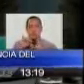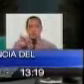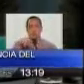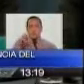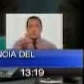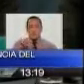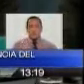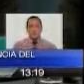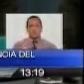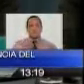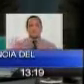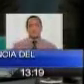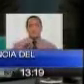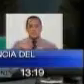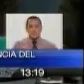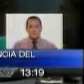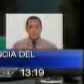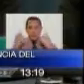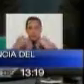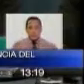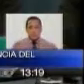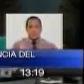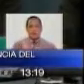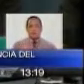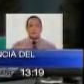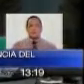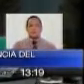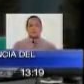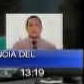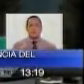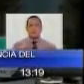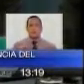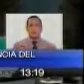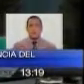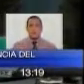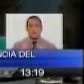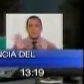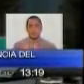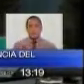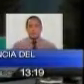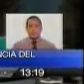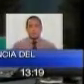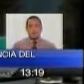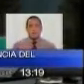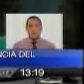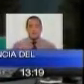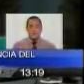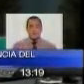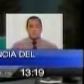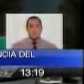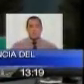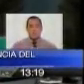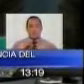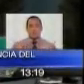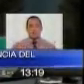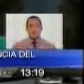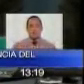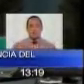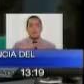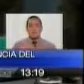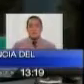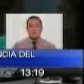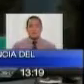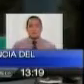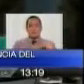impecable, fue dentro del marco de la ley, sin ningún tipo de incidentes que pueda comprometer ningún tipo de